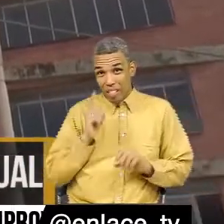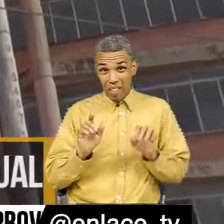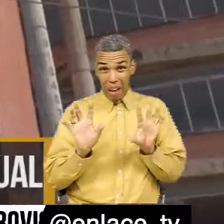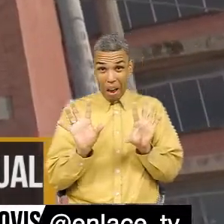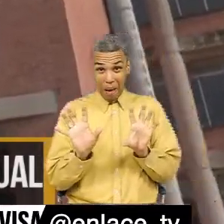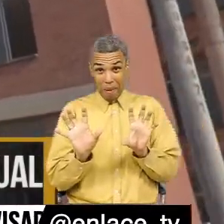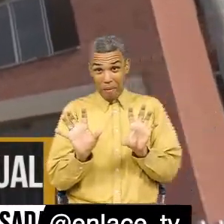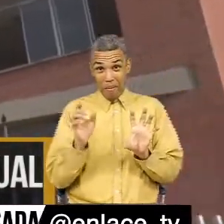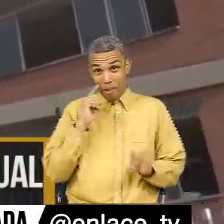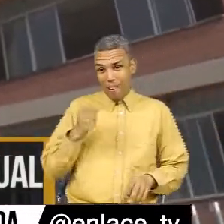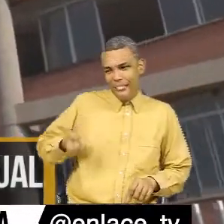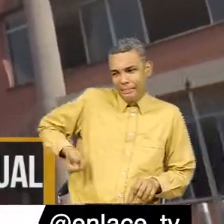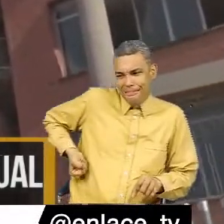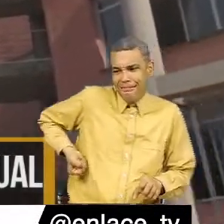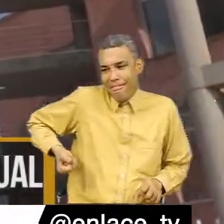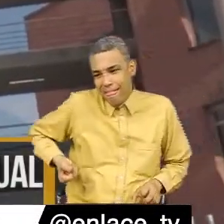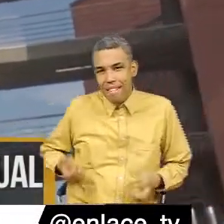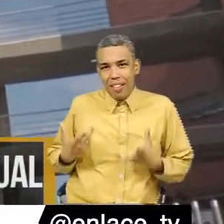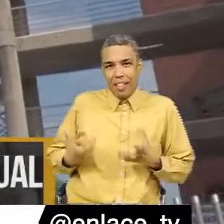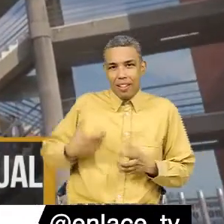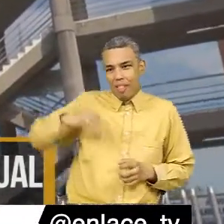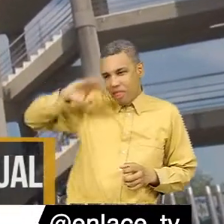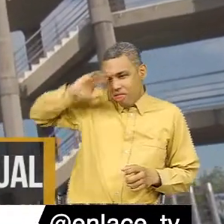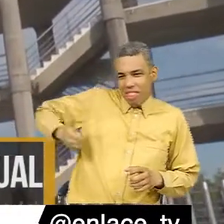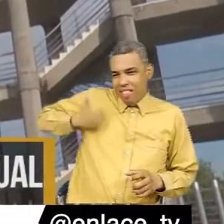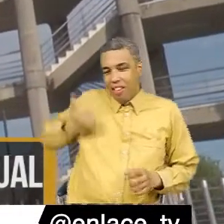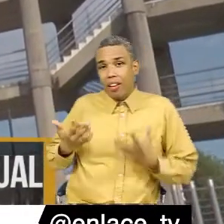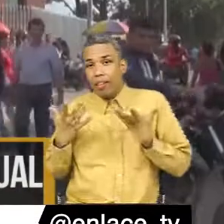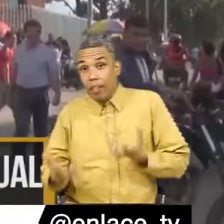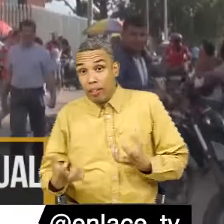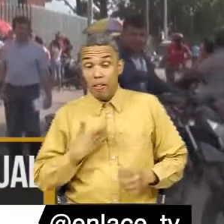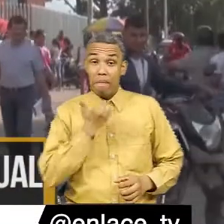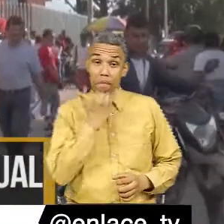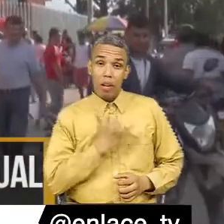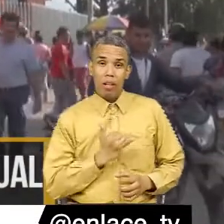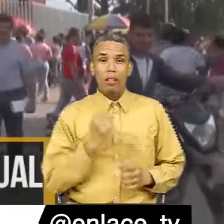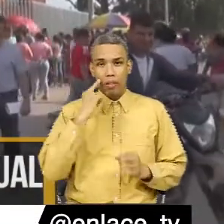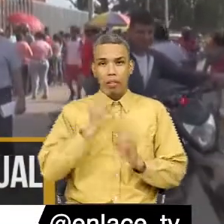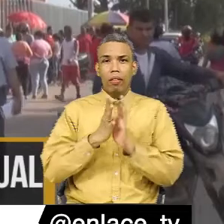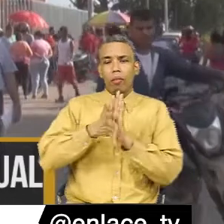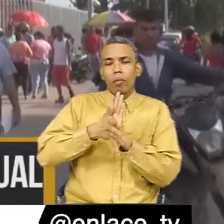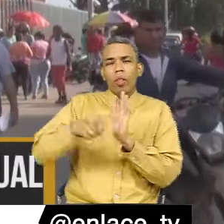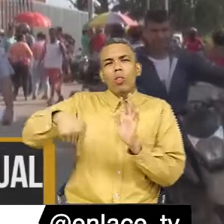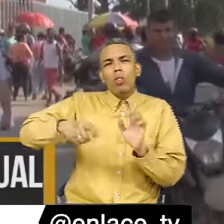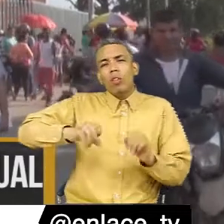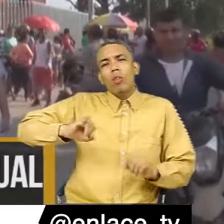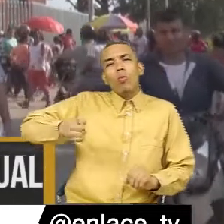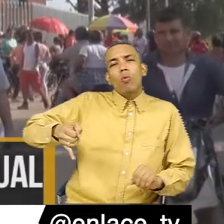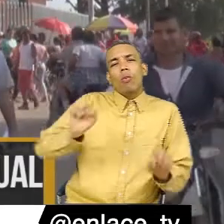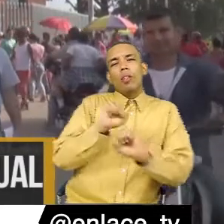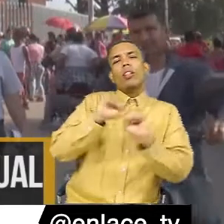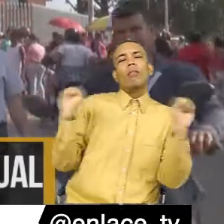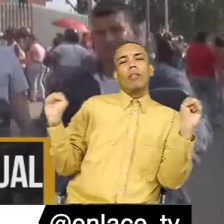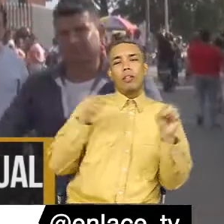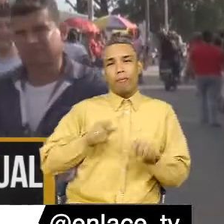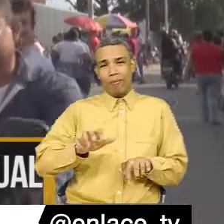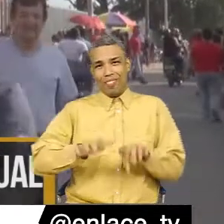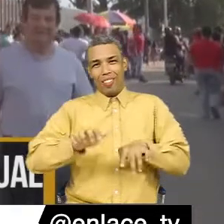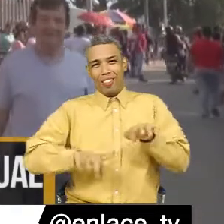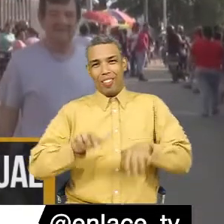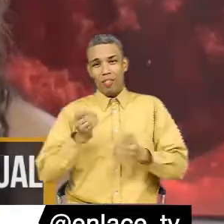al interior de un aula durante la jornada académica del Colegio Camilo Torres la mañana de este jueves, Yesenia Jaraba, secretaria municipal de